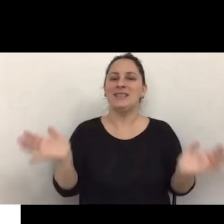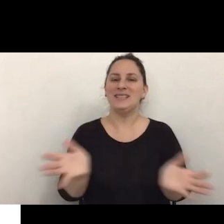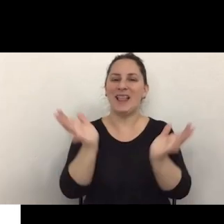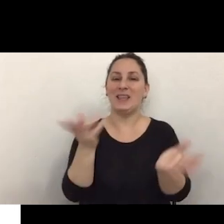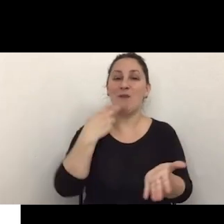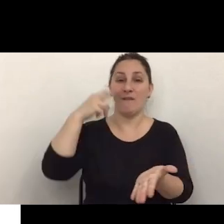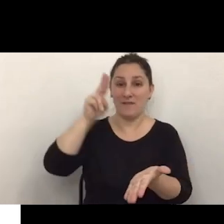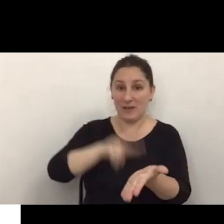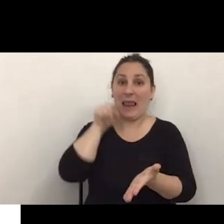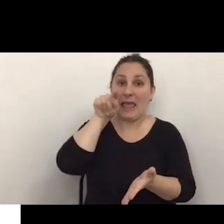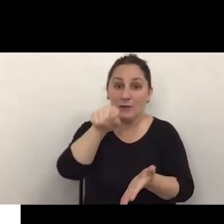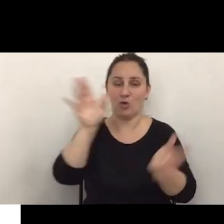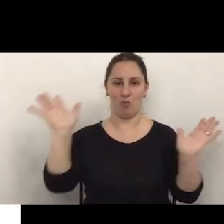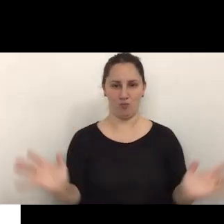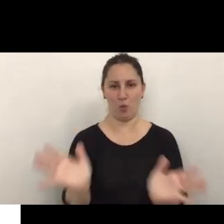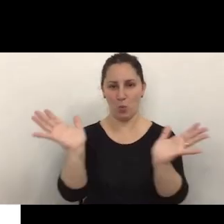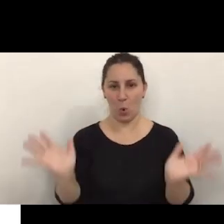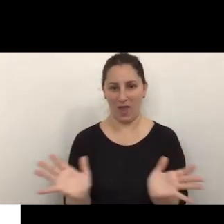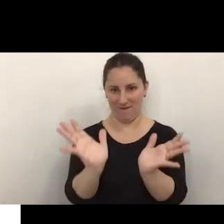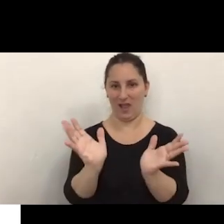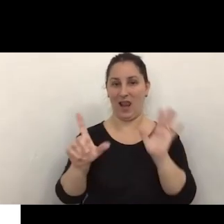en el marco de este régimen.